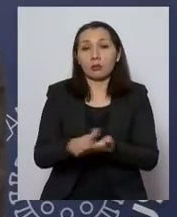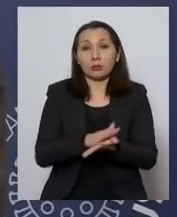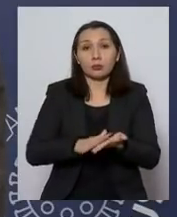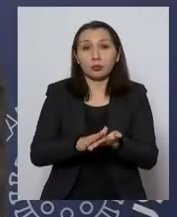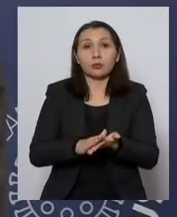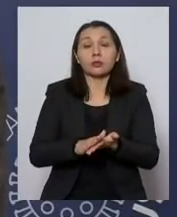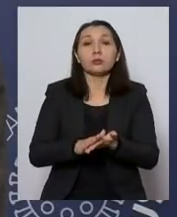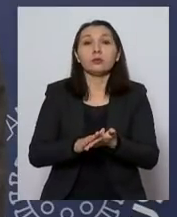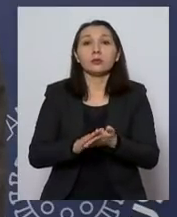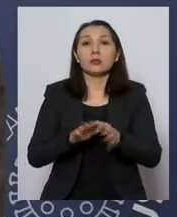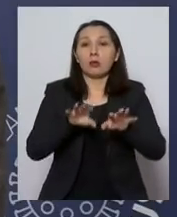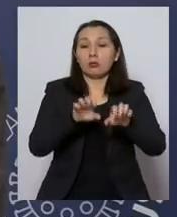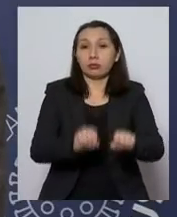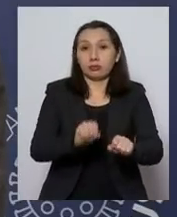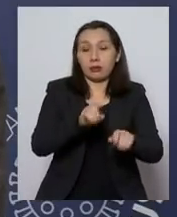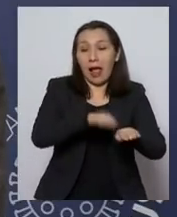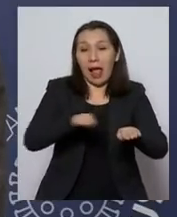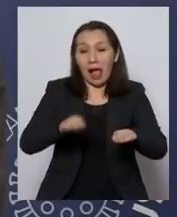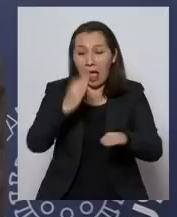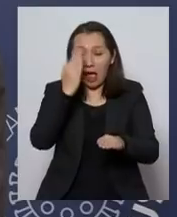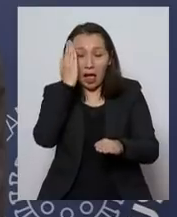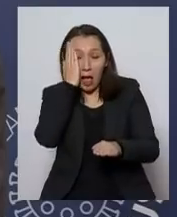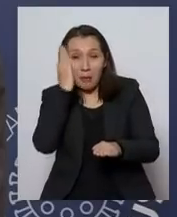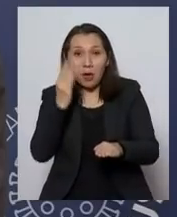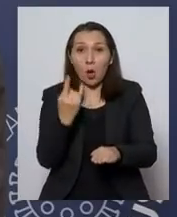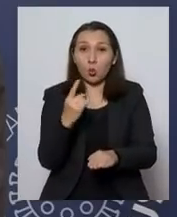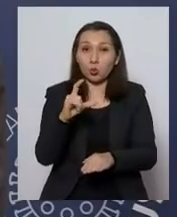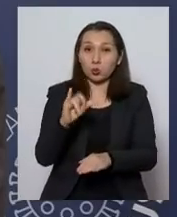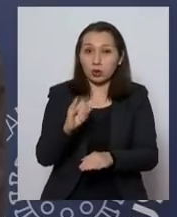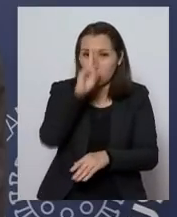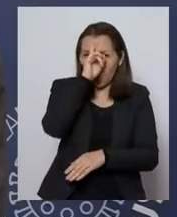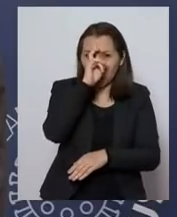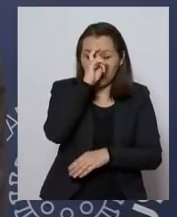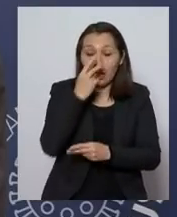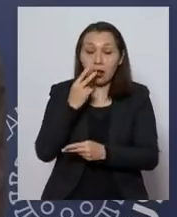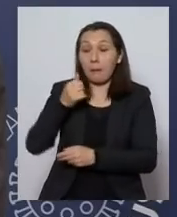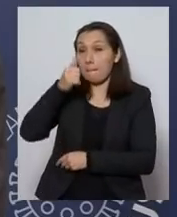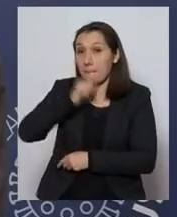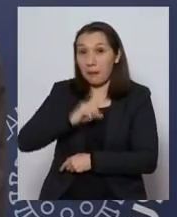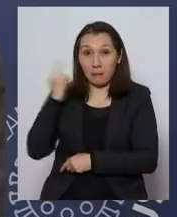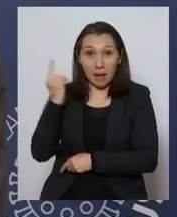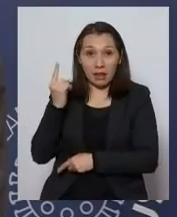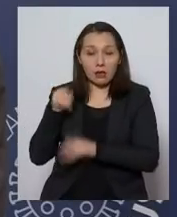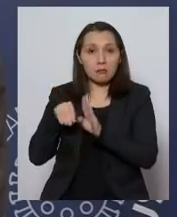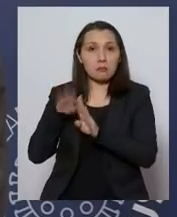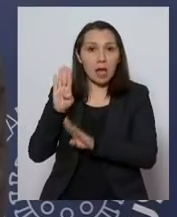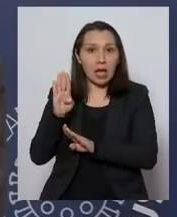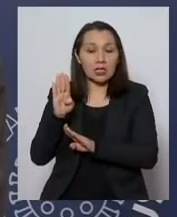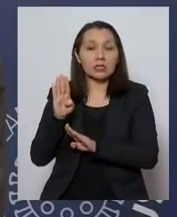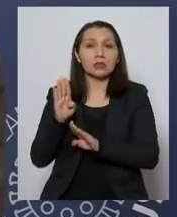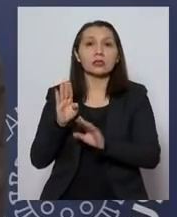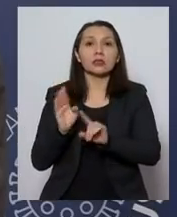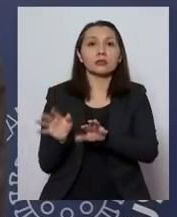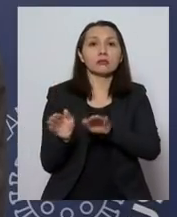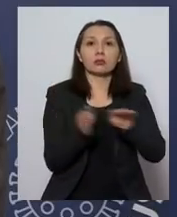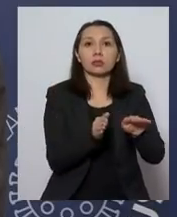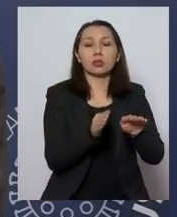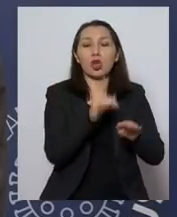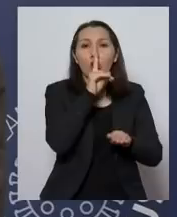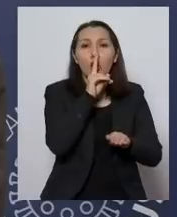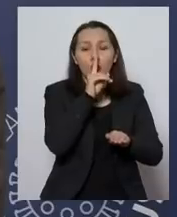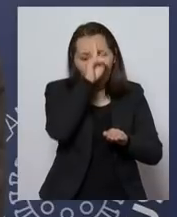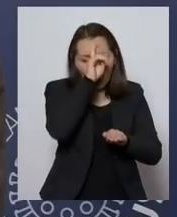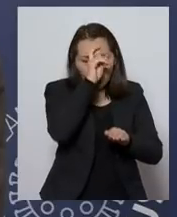la acumulación de las camas de intensivo en los hospitales privados es mayor que en los hospitales